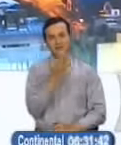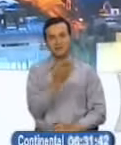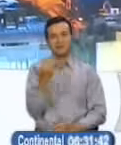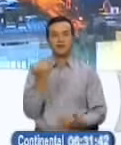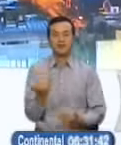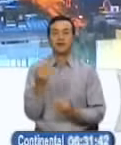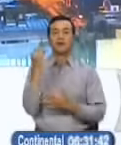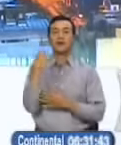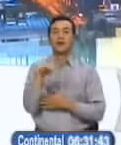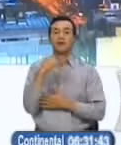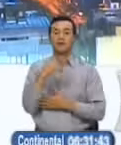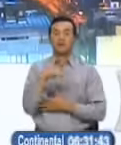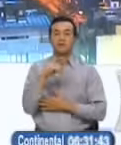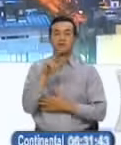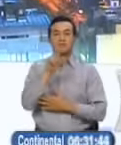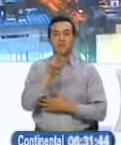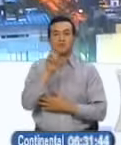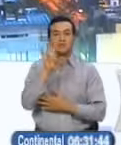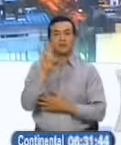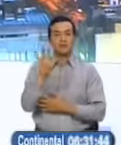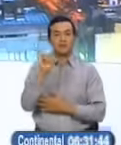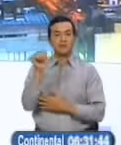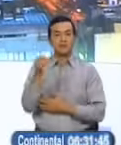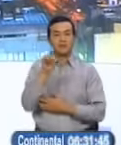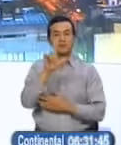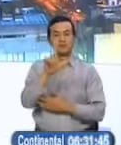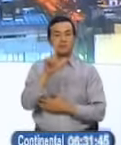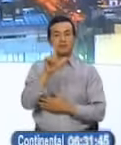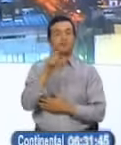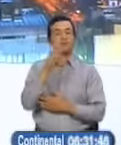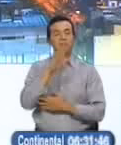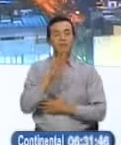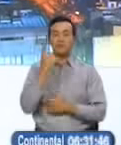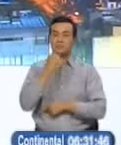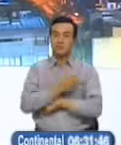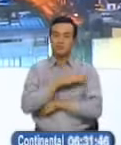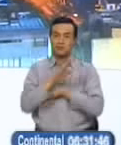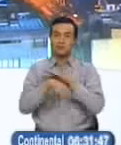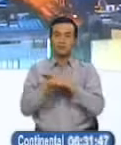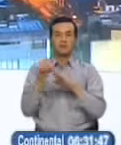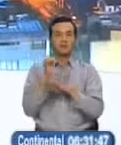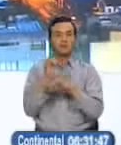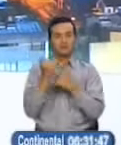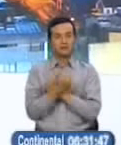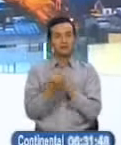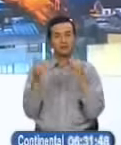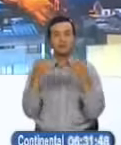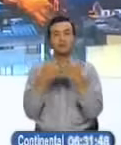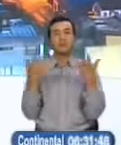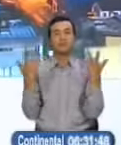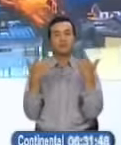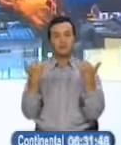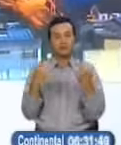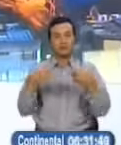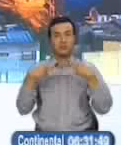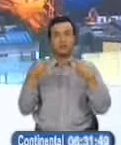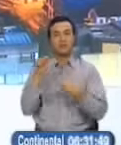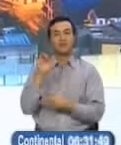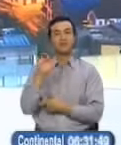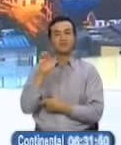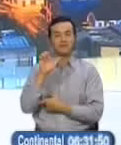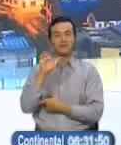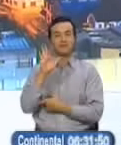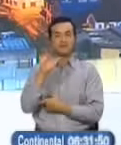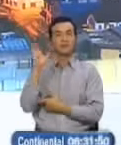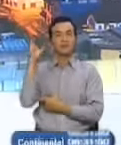días. Hoy es miércoles y es 27 de julio, día en el que todo el Ecuador es independiente. Nuestro equipo se enfrenta hoy al Atlético Nacional en la